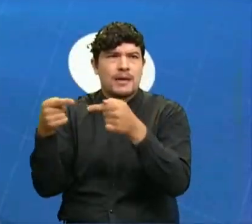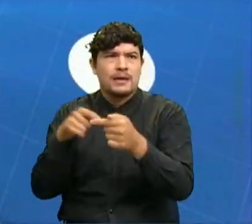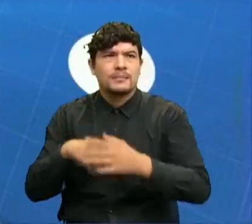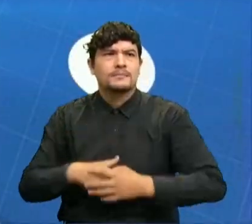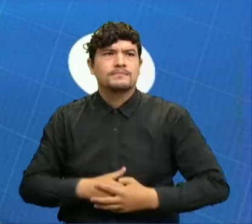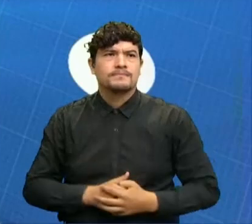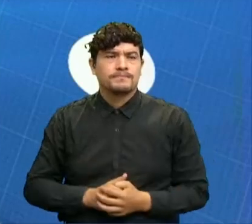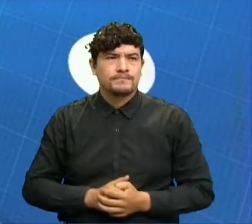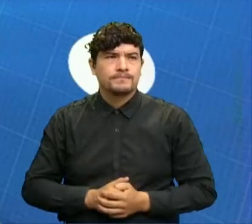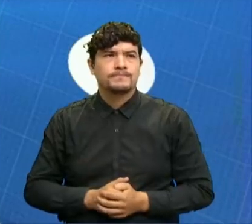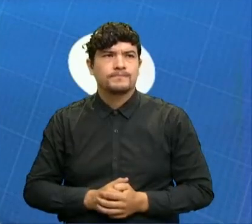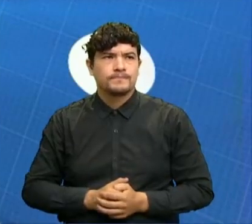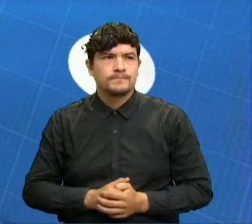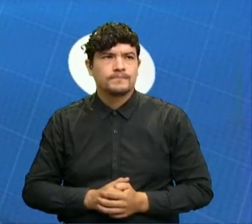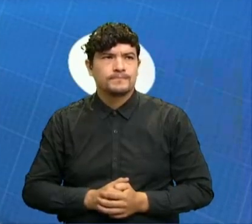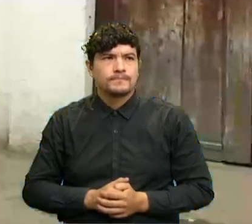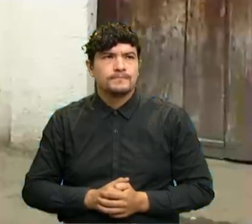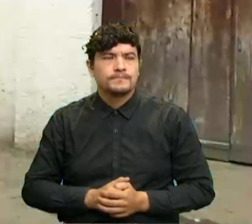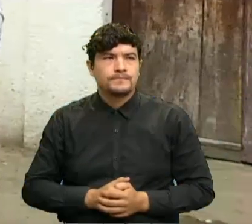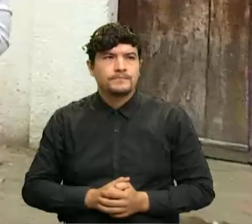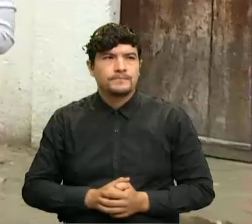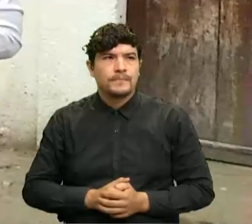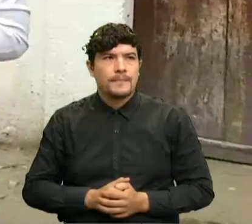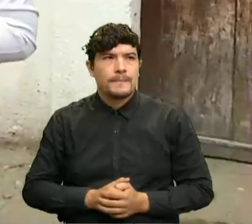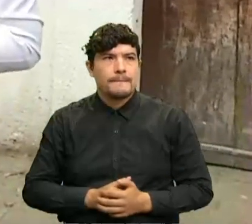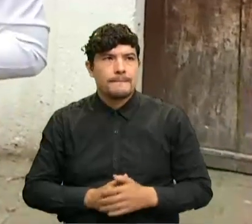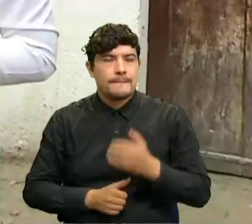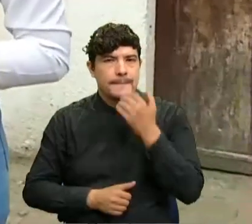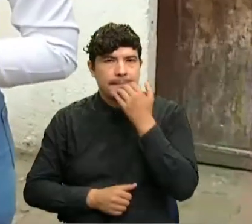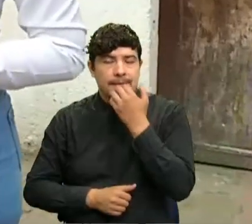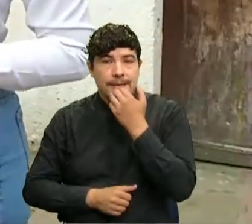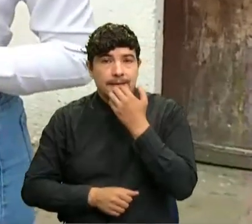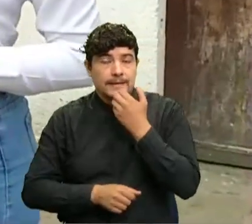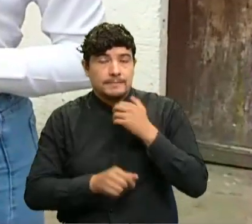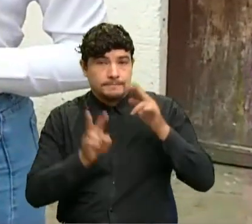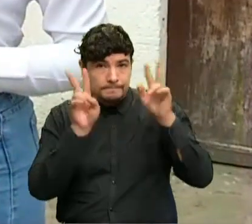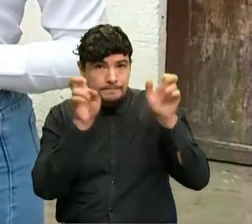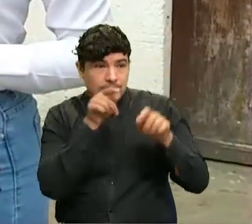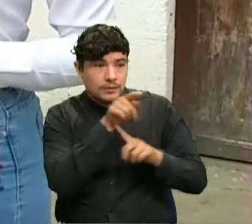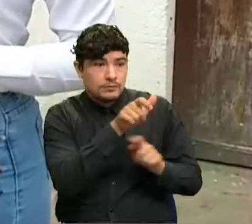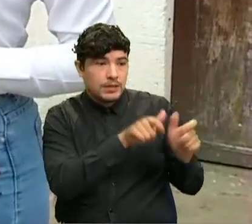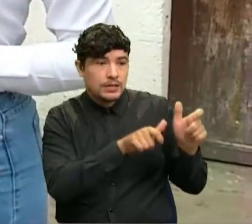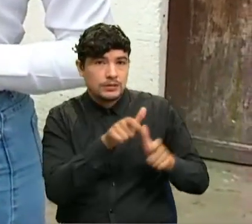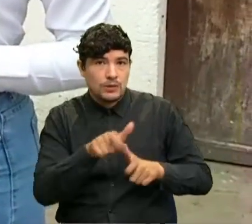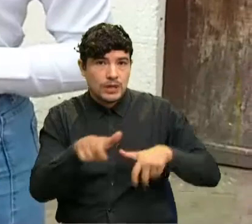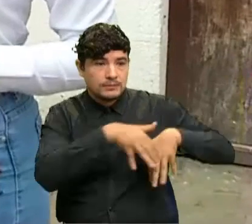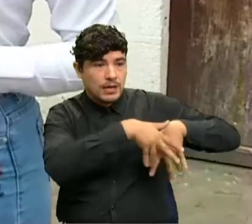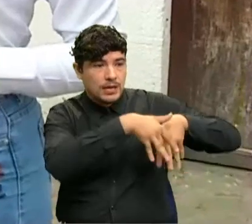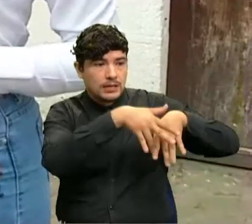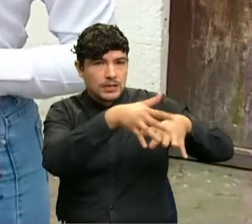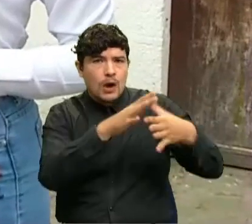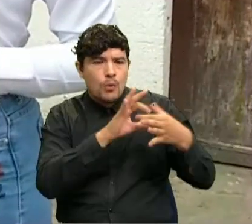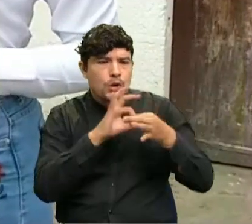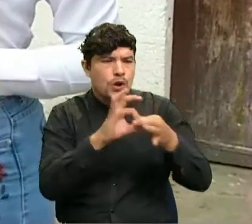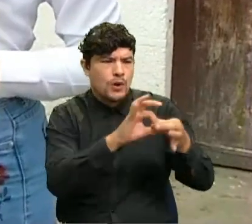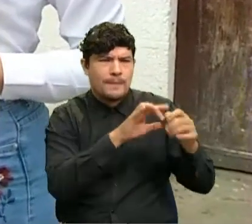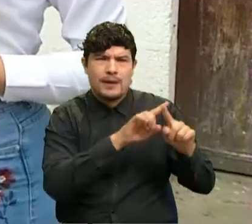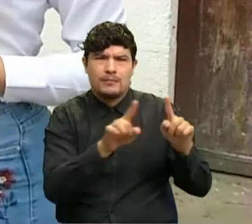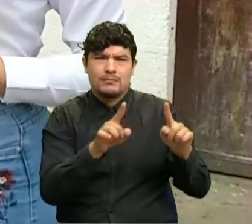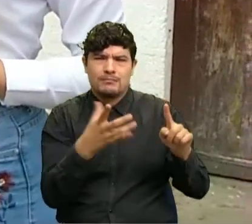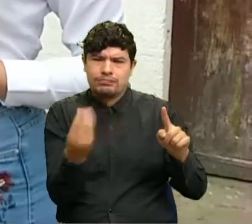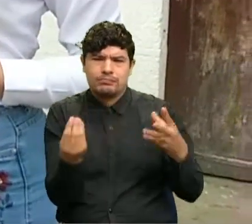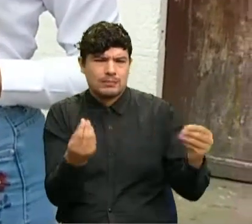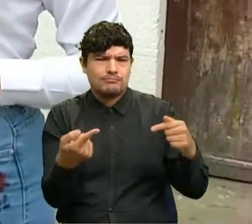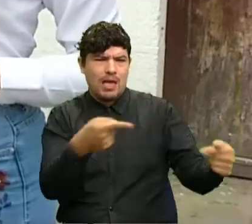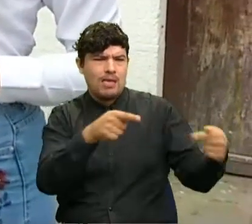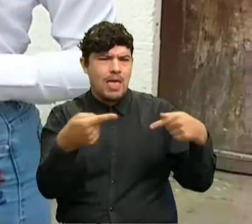unían y todo y pues se supone que si venían a marchar venían entre todos para unirse en todos. Y comenzaron a